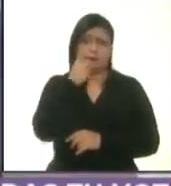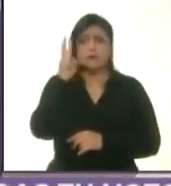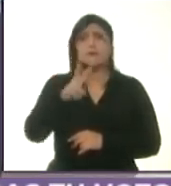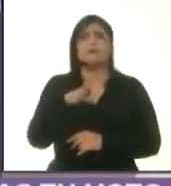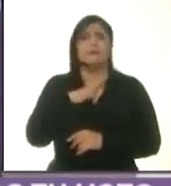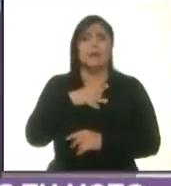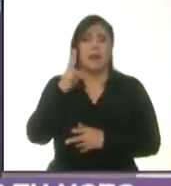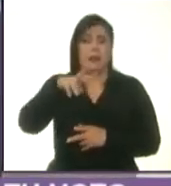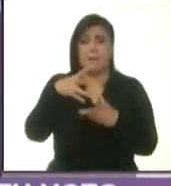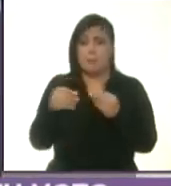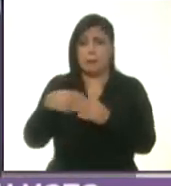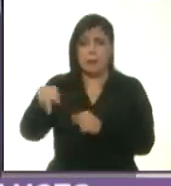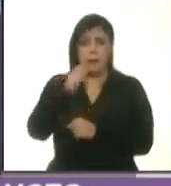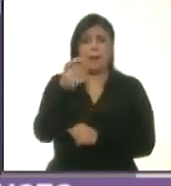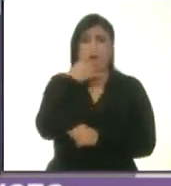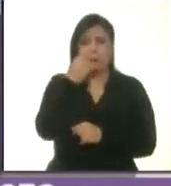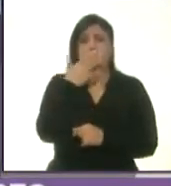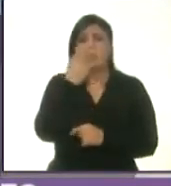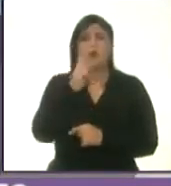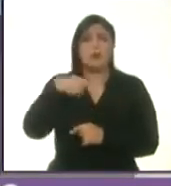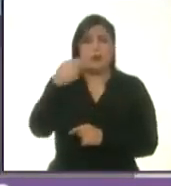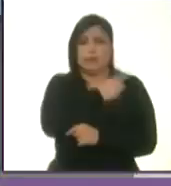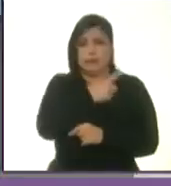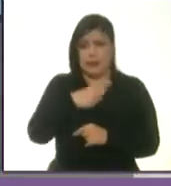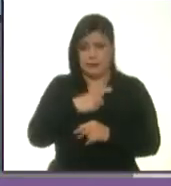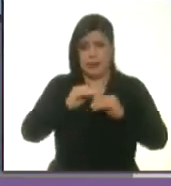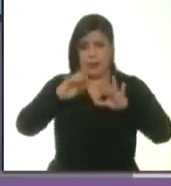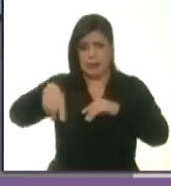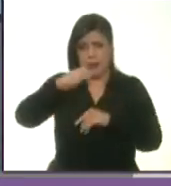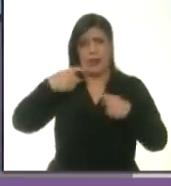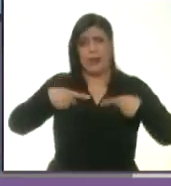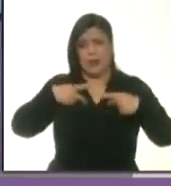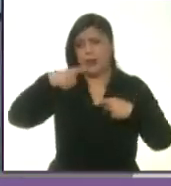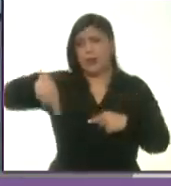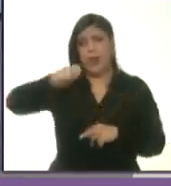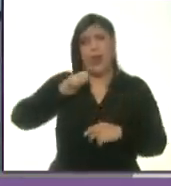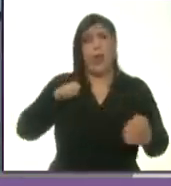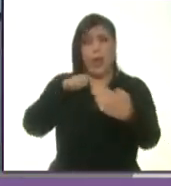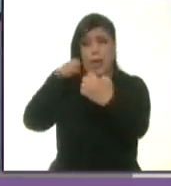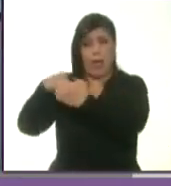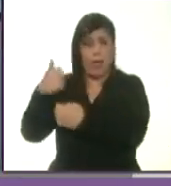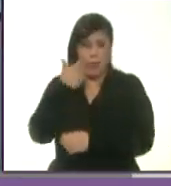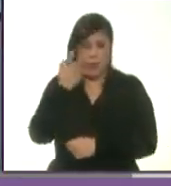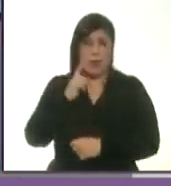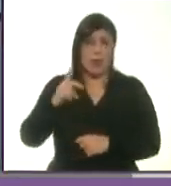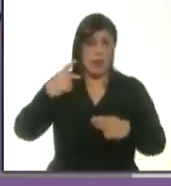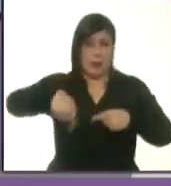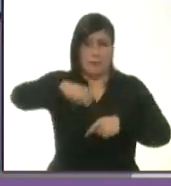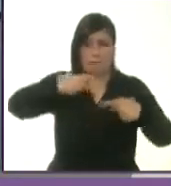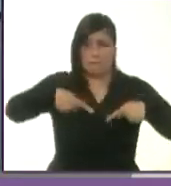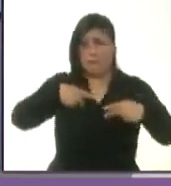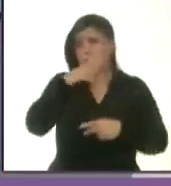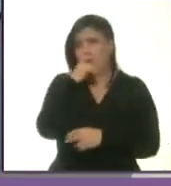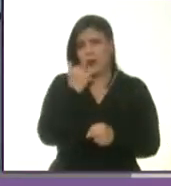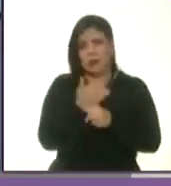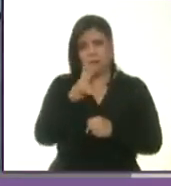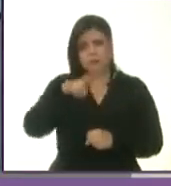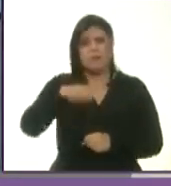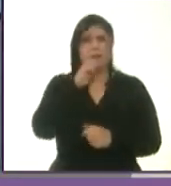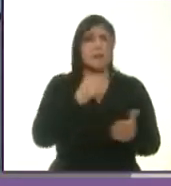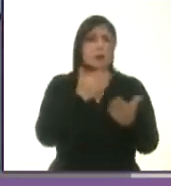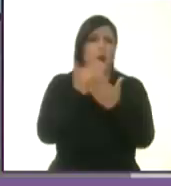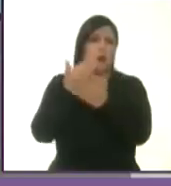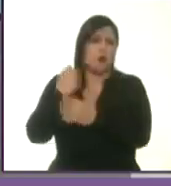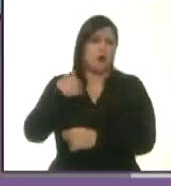medicinas pues hay que aclarar se lo más bien a la gente a la gente no se le puede mentir y bueno con respecto a las propuestas creo que a lo largo de la campaña las he